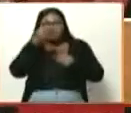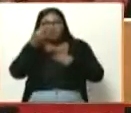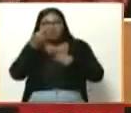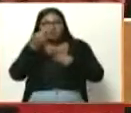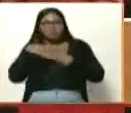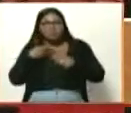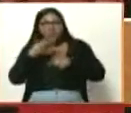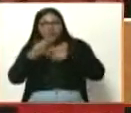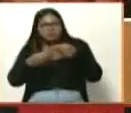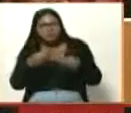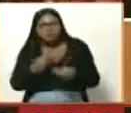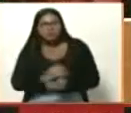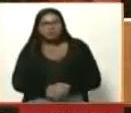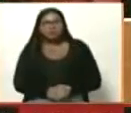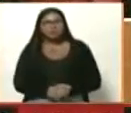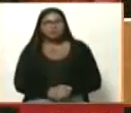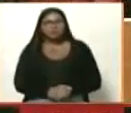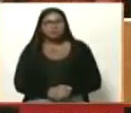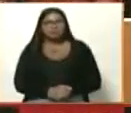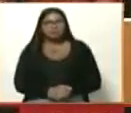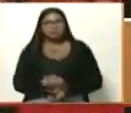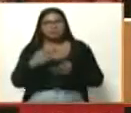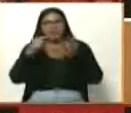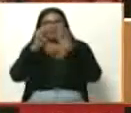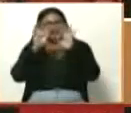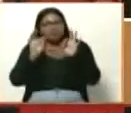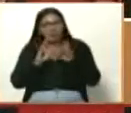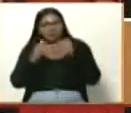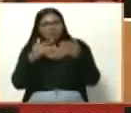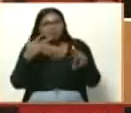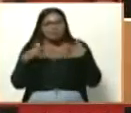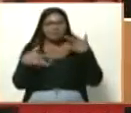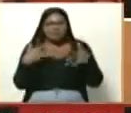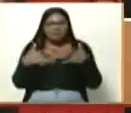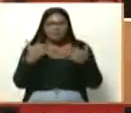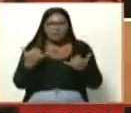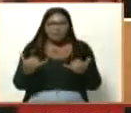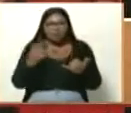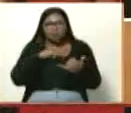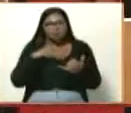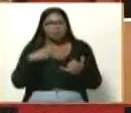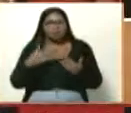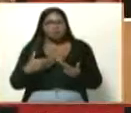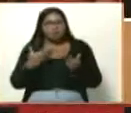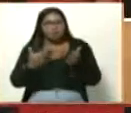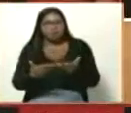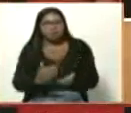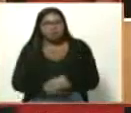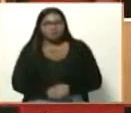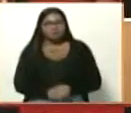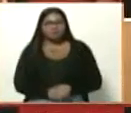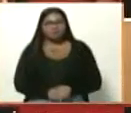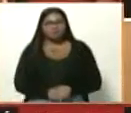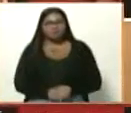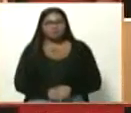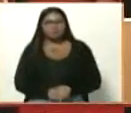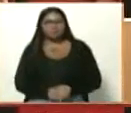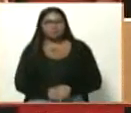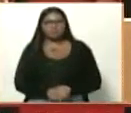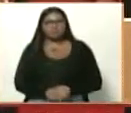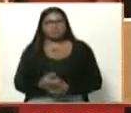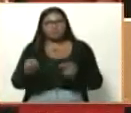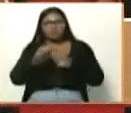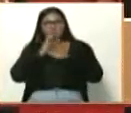de palillos, ¿no? Entonces, bueno, hay una diversidad ahí también de actividades que forman parte de nuestra oferta que van a redundar en